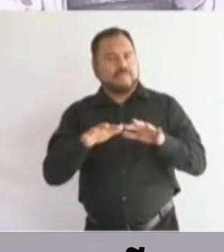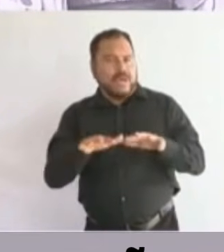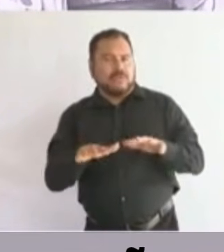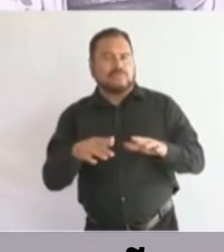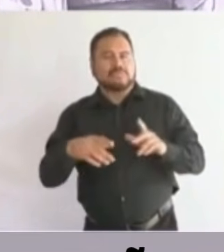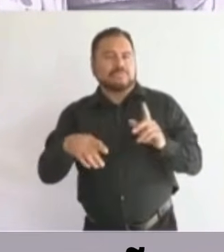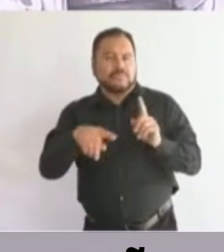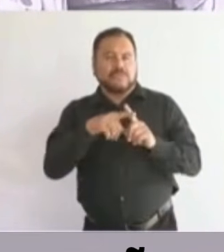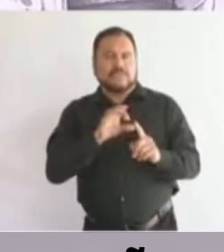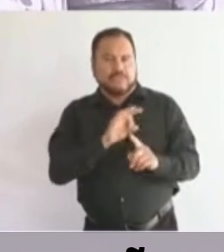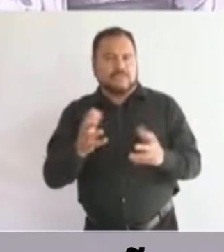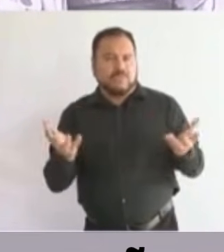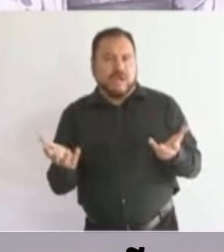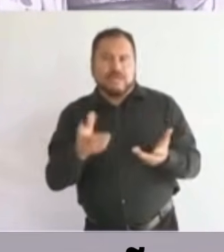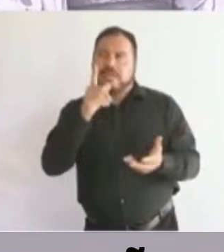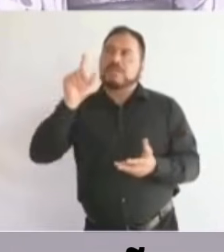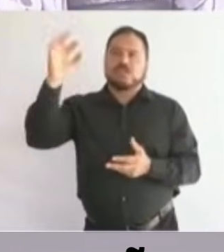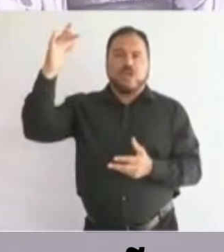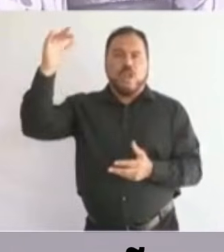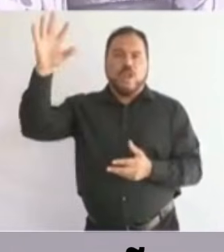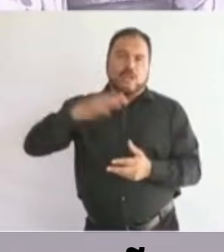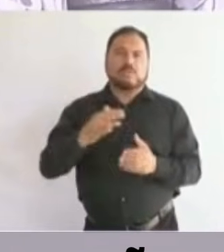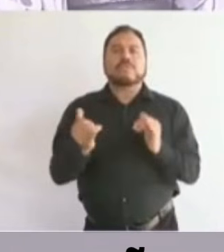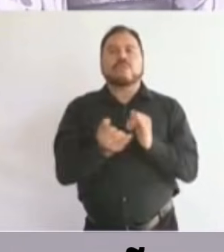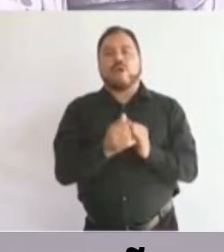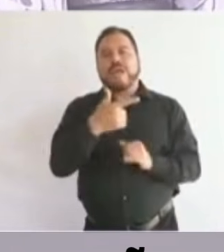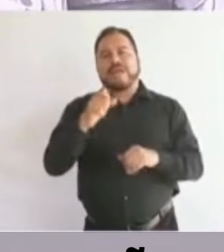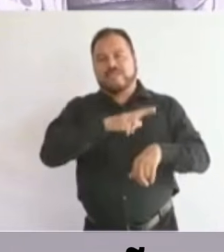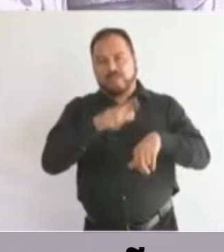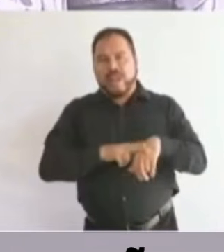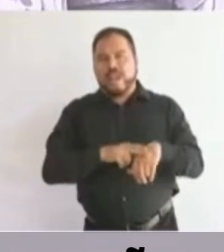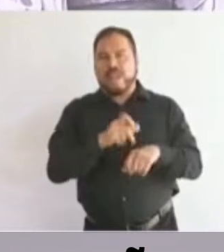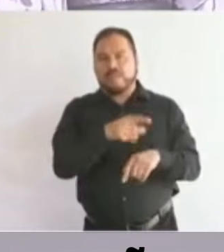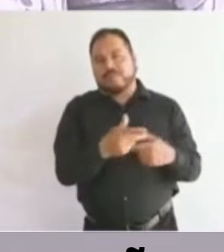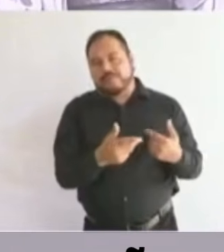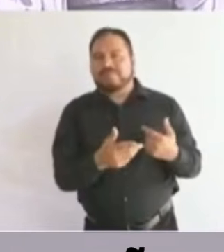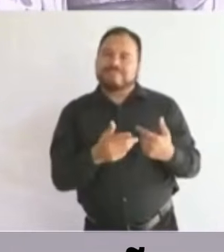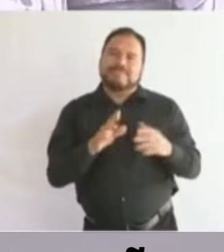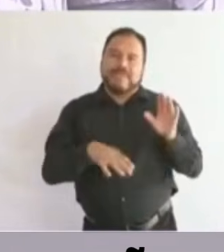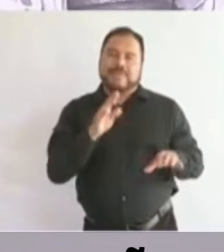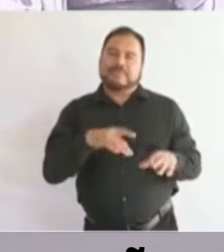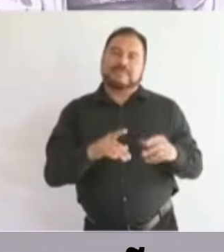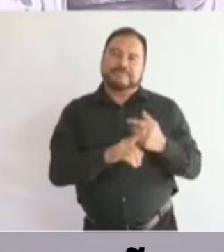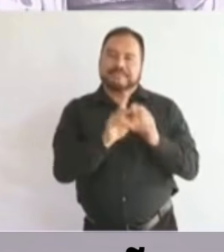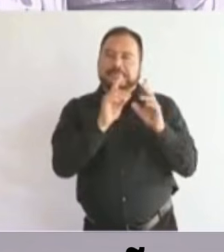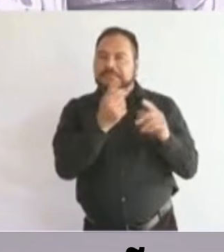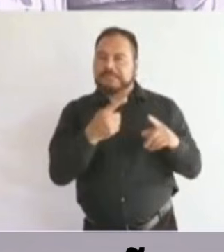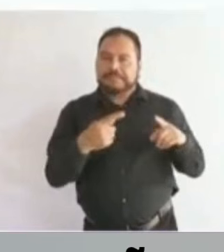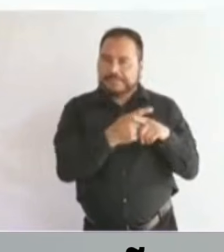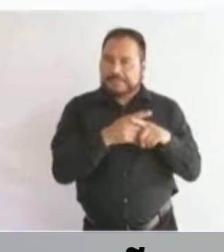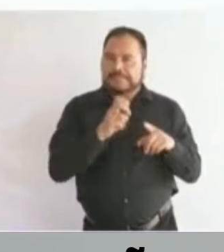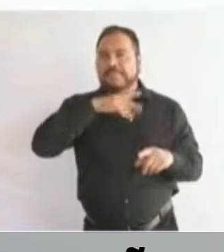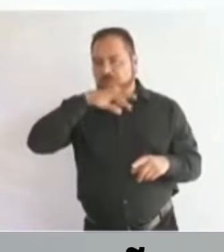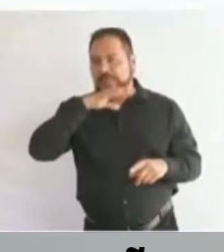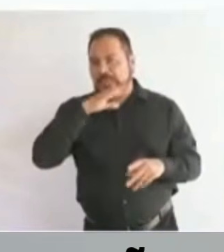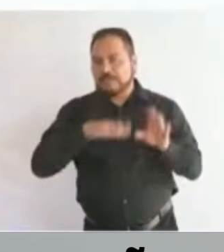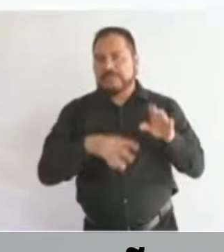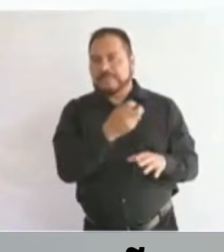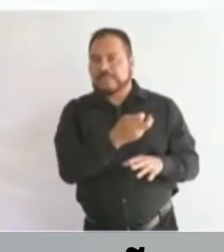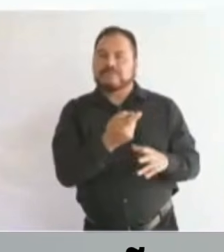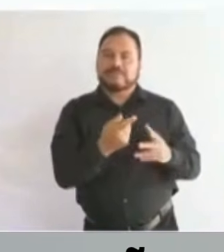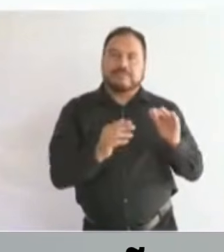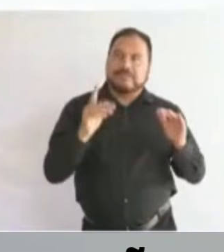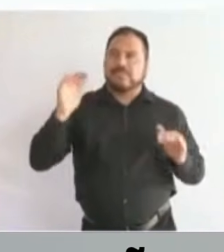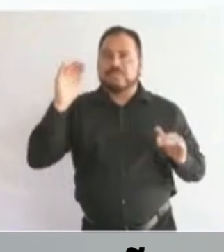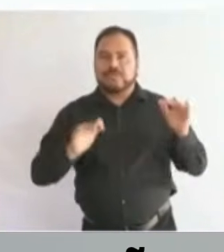la combustión de gas natural, que siempre impacta en el cambio climático y en la contaminación atmosférica. Entonces